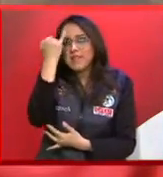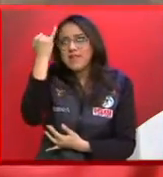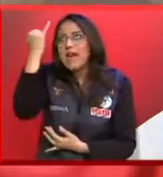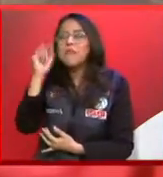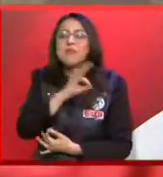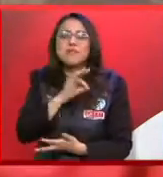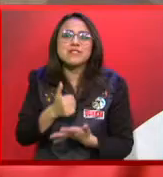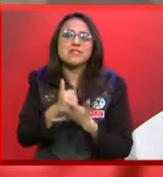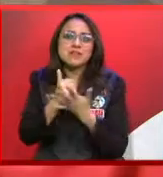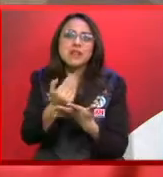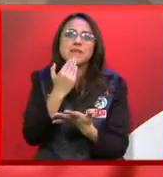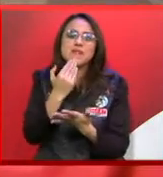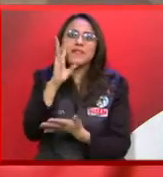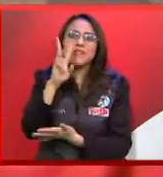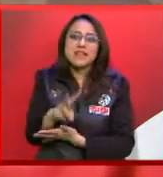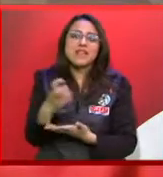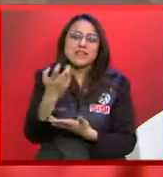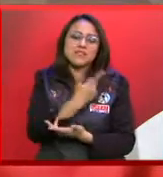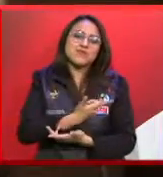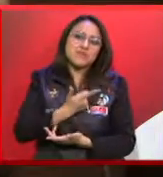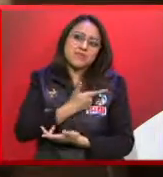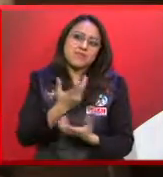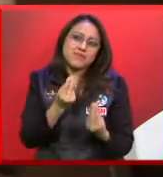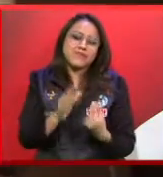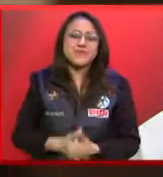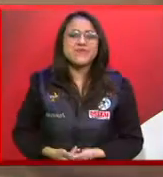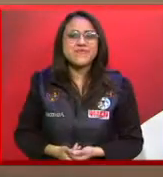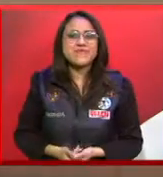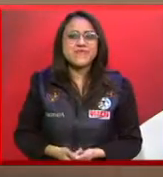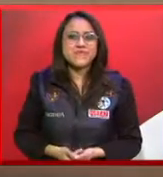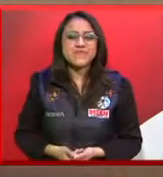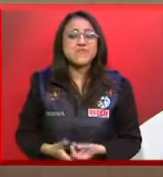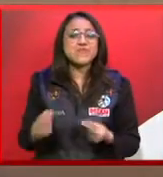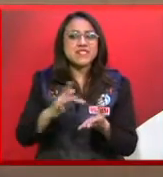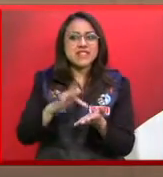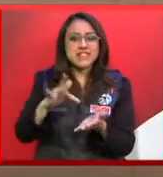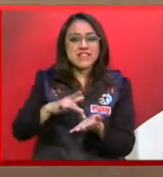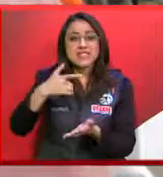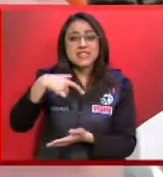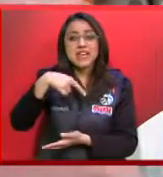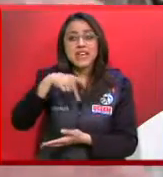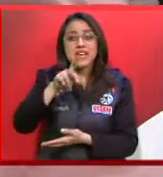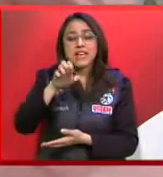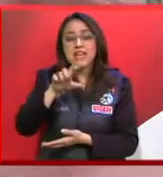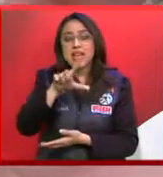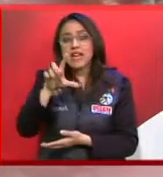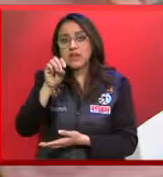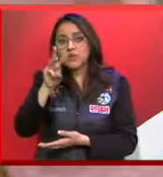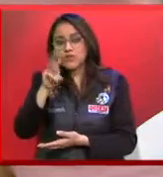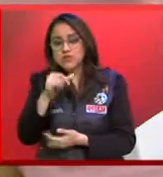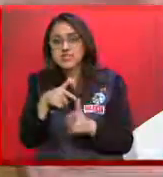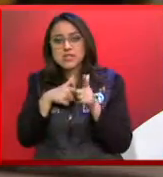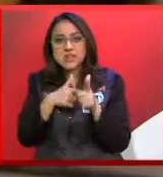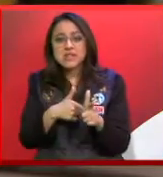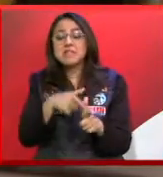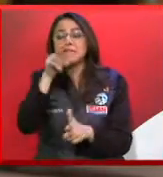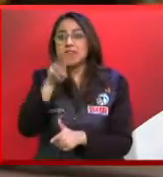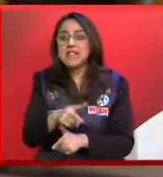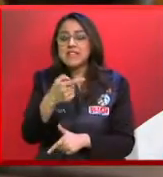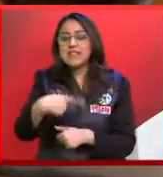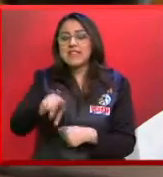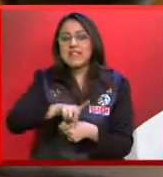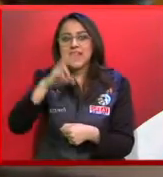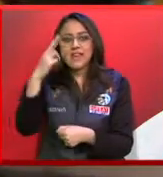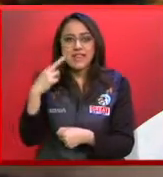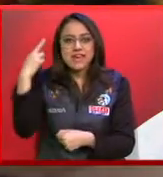ayudar, pues es algo que nos gusta. Gracias Kellogg por dedicar su tiempo a la niñez mexicana, que sin duda este Día